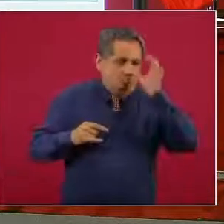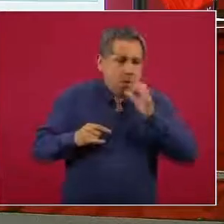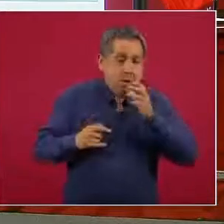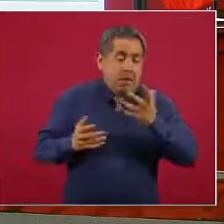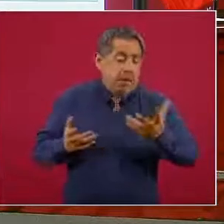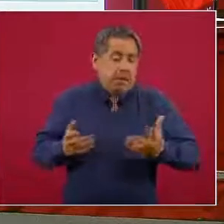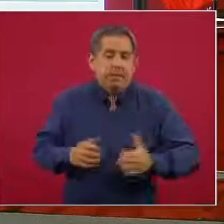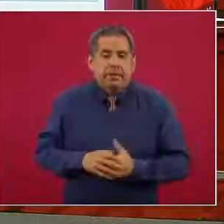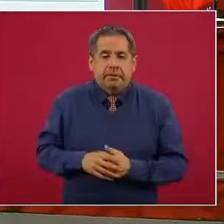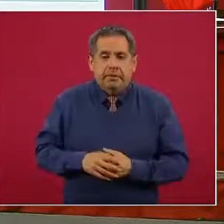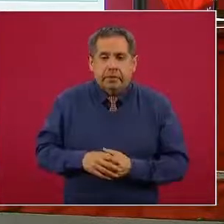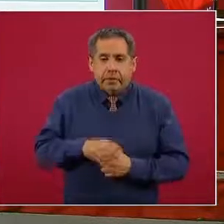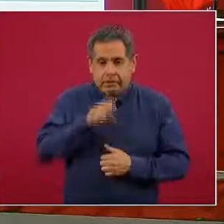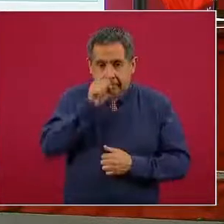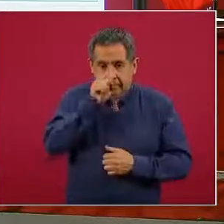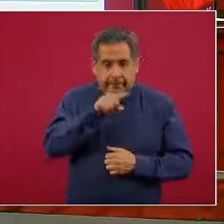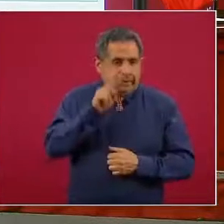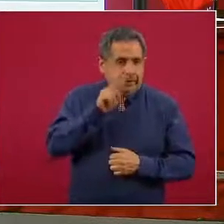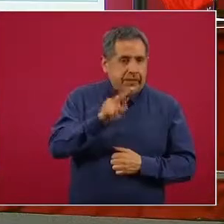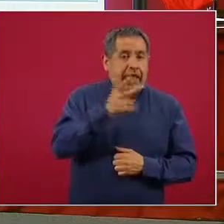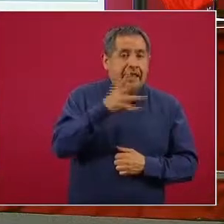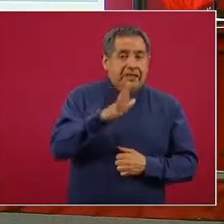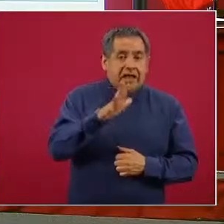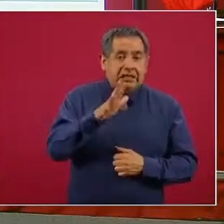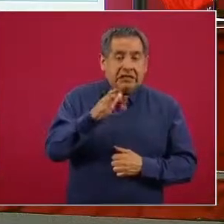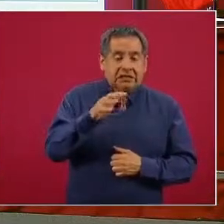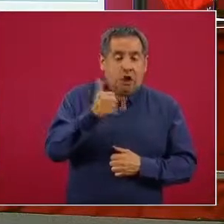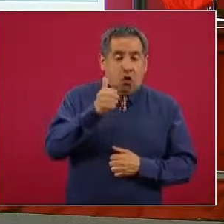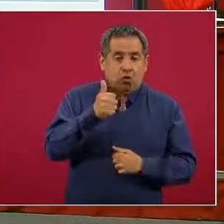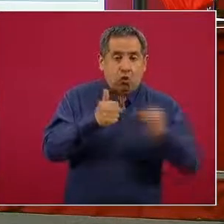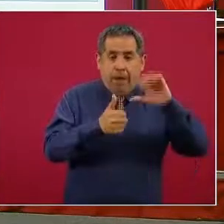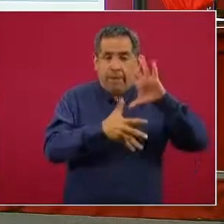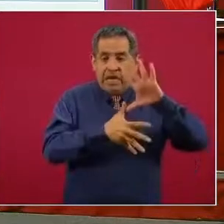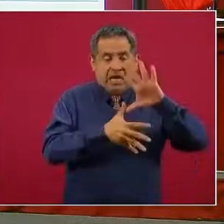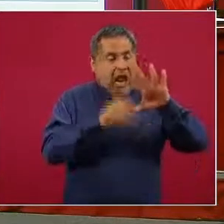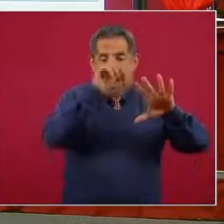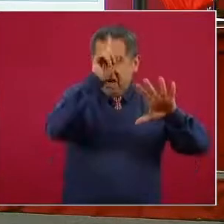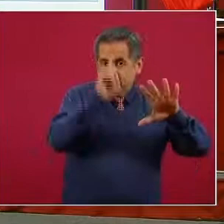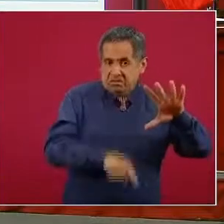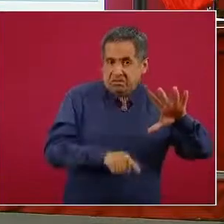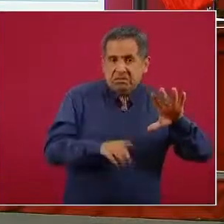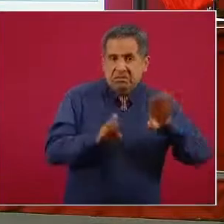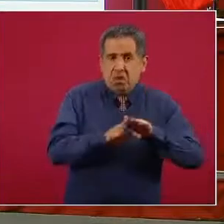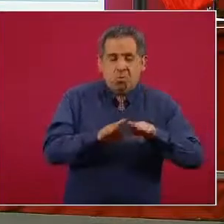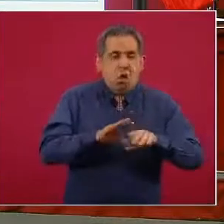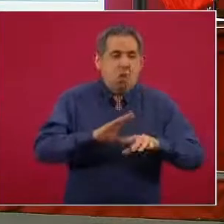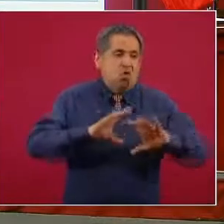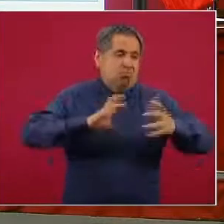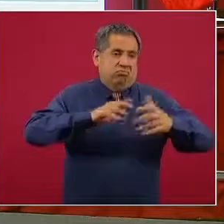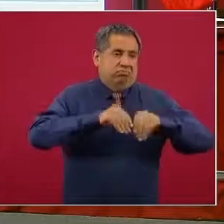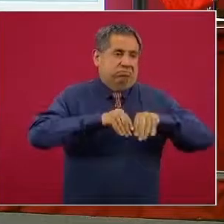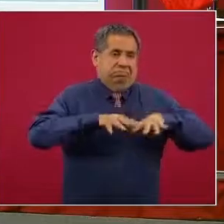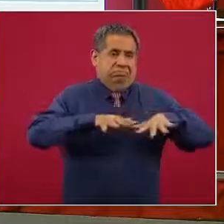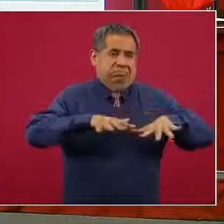la progresión. El 10 de agosto, toda América prácticamente se encontraba en transmisión